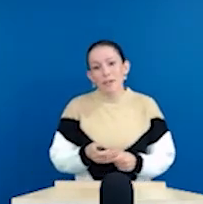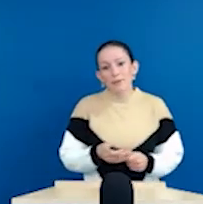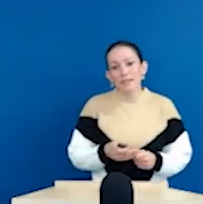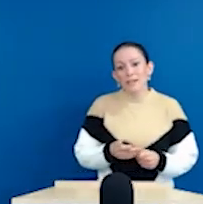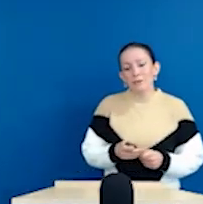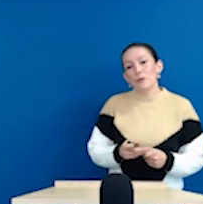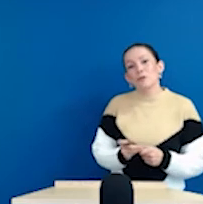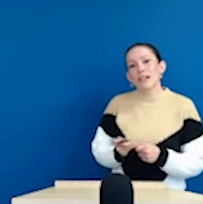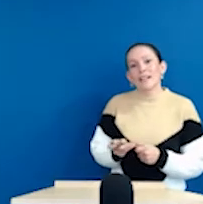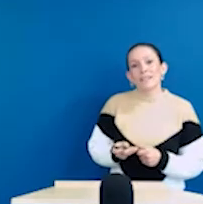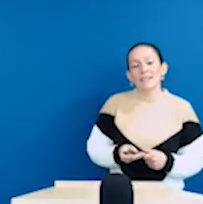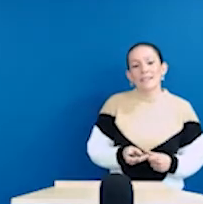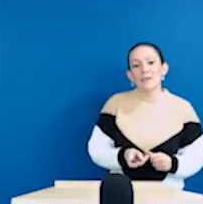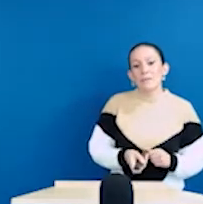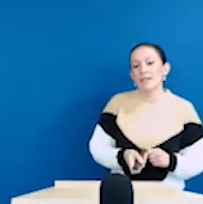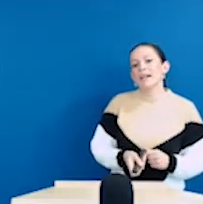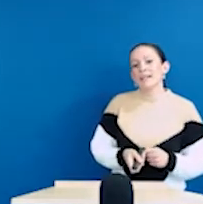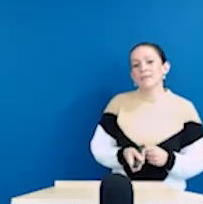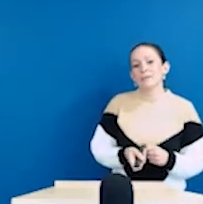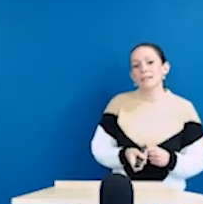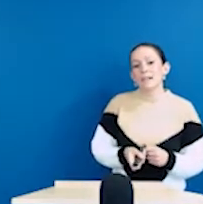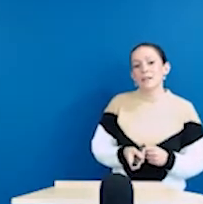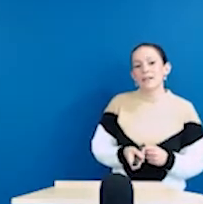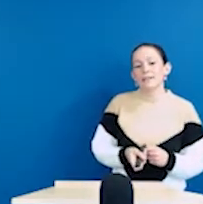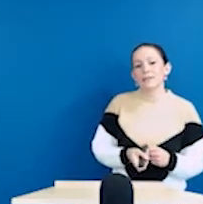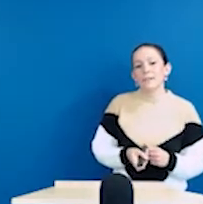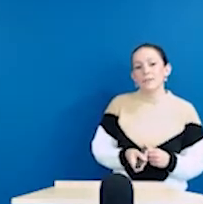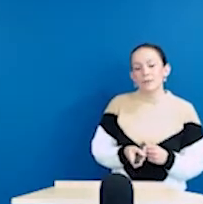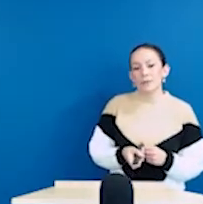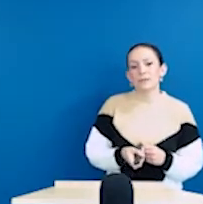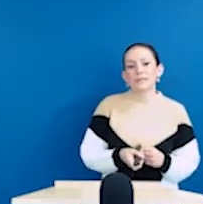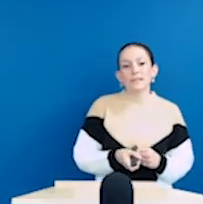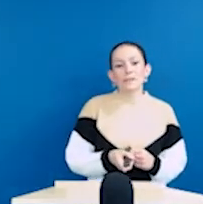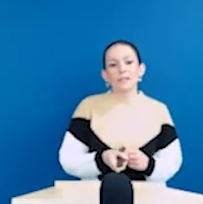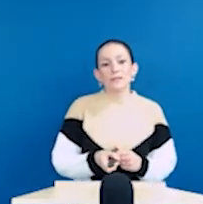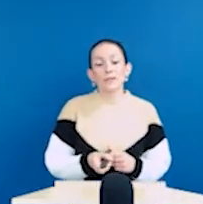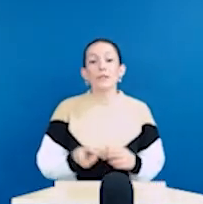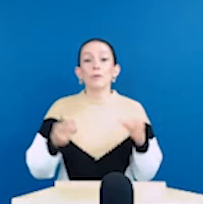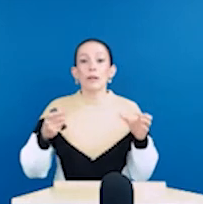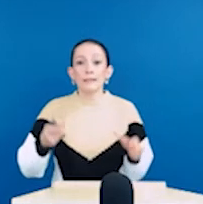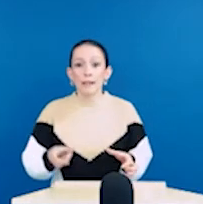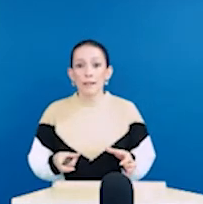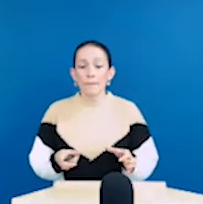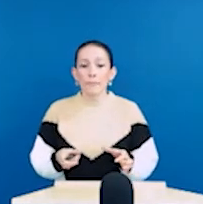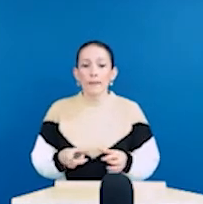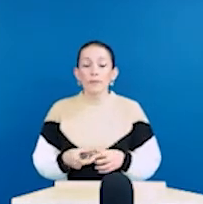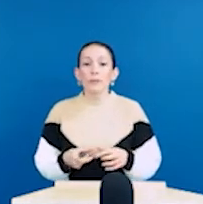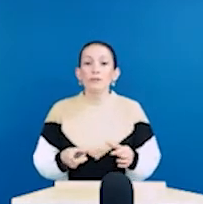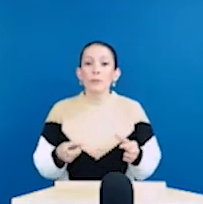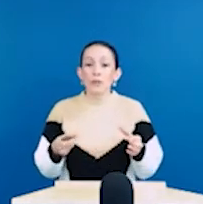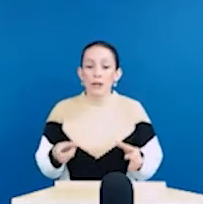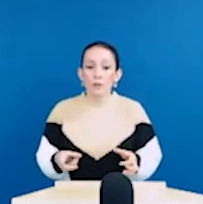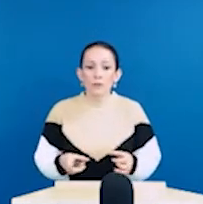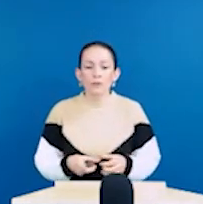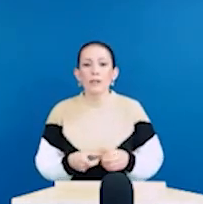es una cosa que a nosotros nos caracteriza como ICAL. O sea, nuestros pacientes reciben una atención individualizada,